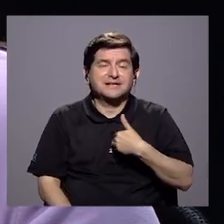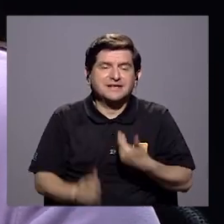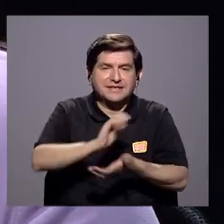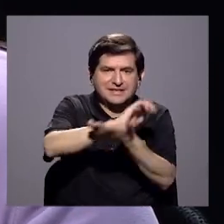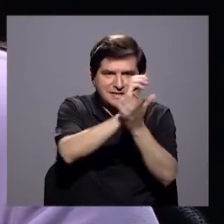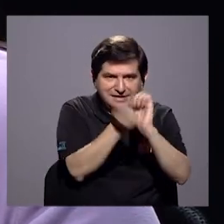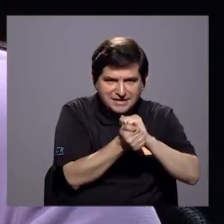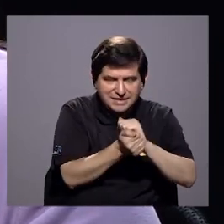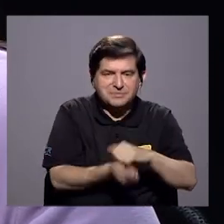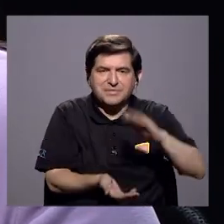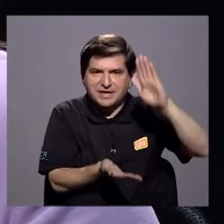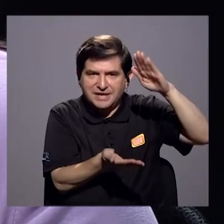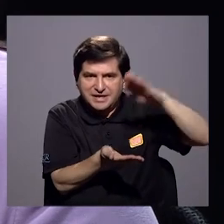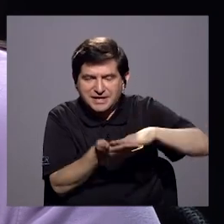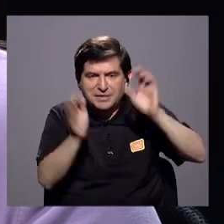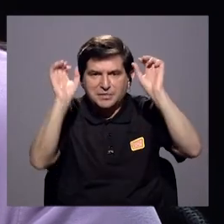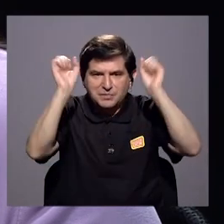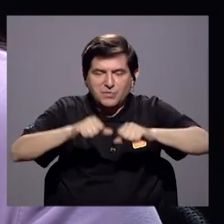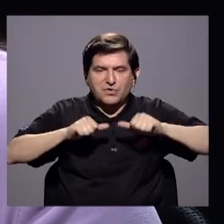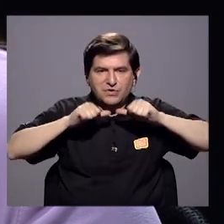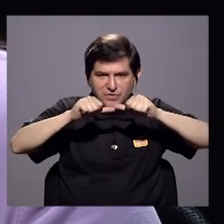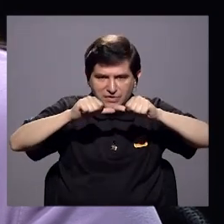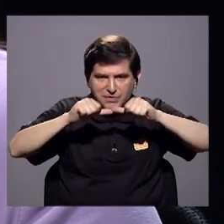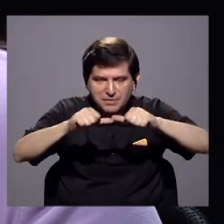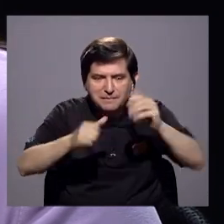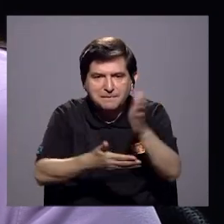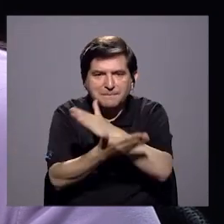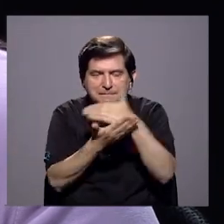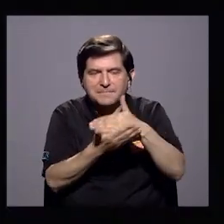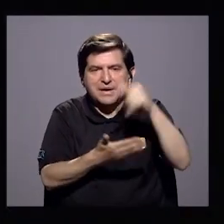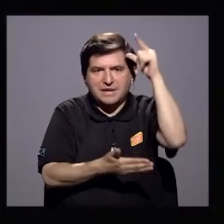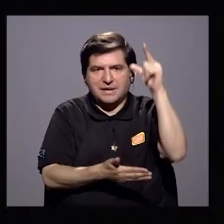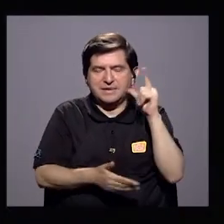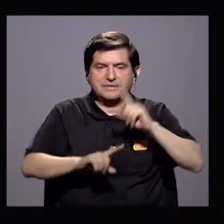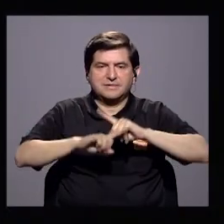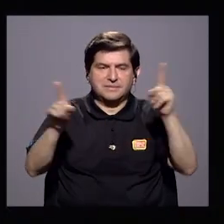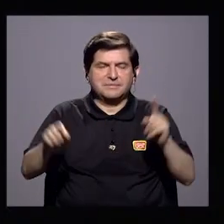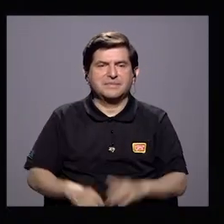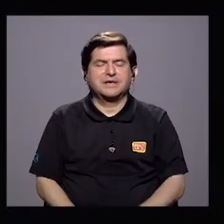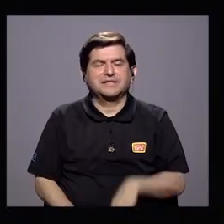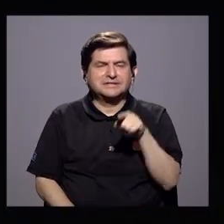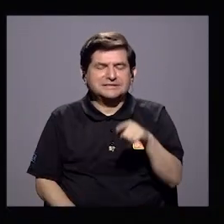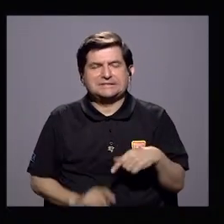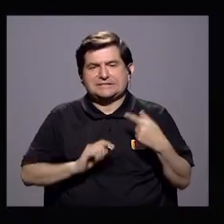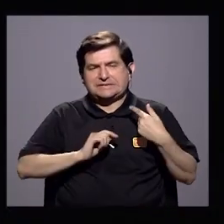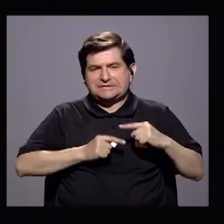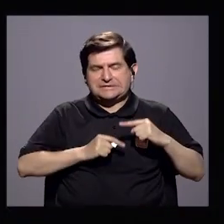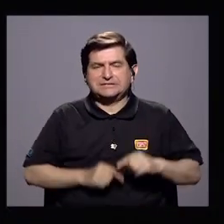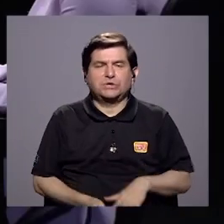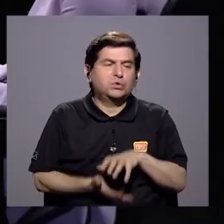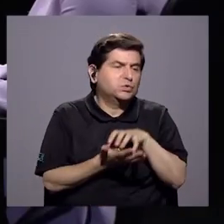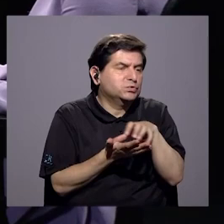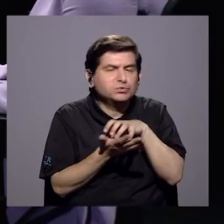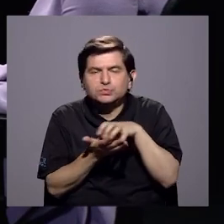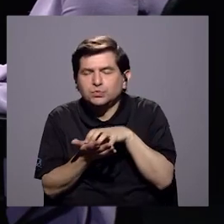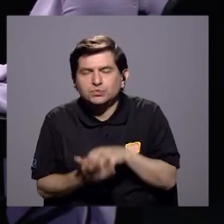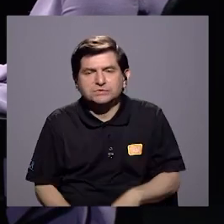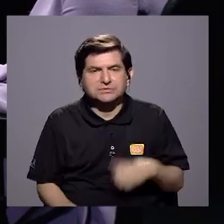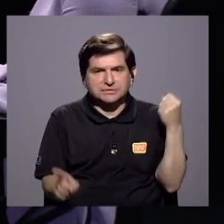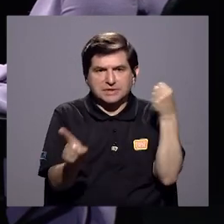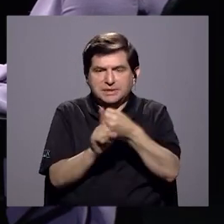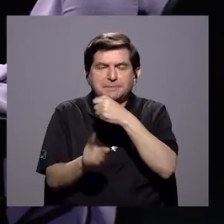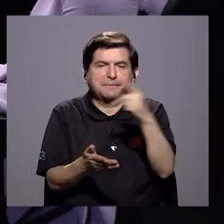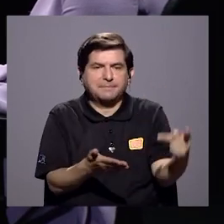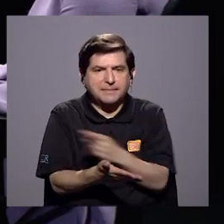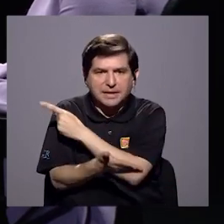que transformarla, reducirla, para que pueda seguir siendo parte de Limón. Pero obviamente causa mucho dolor, causa mucha zozobra, es un gran impacto